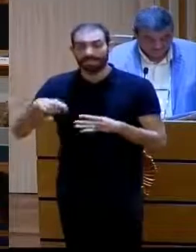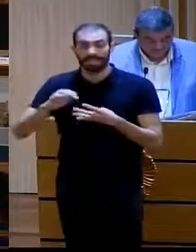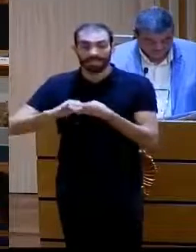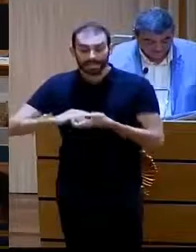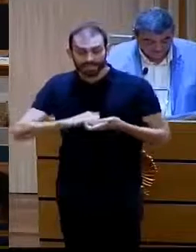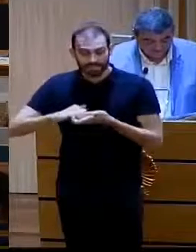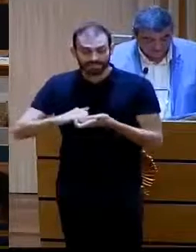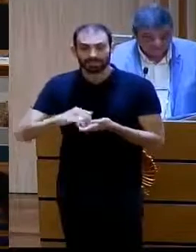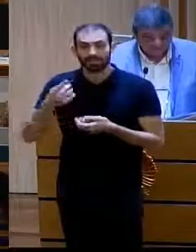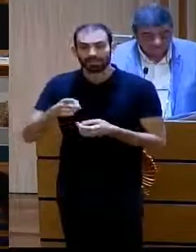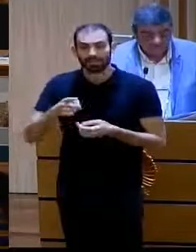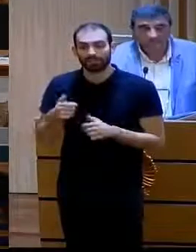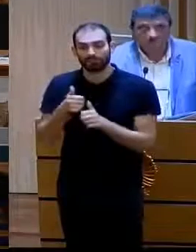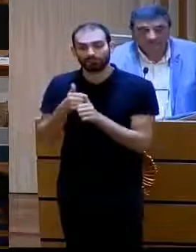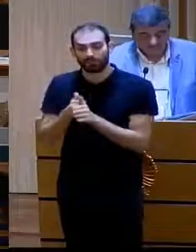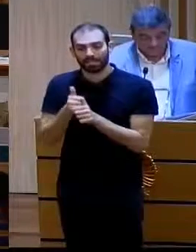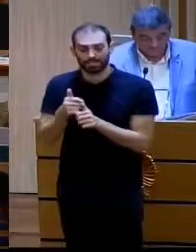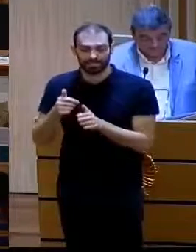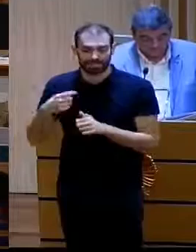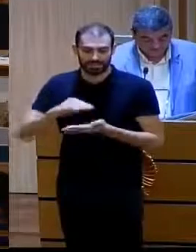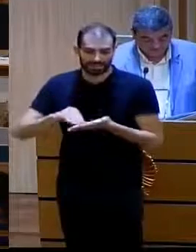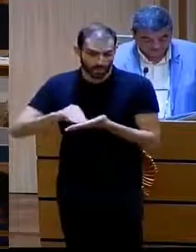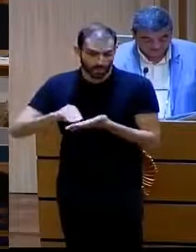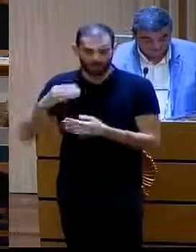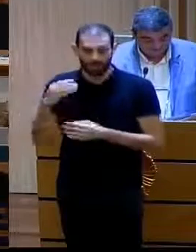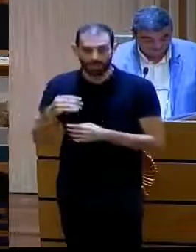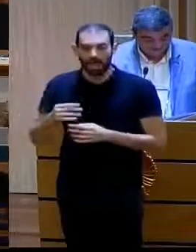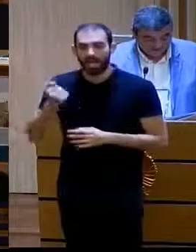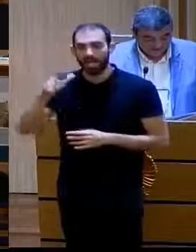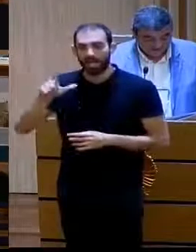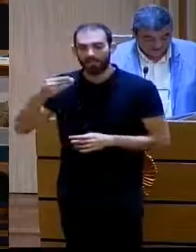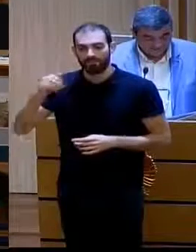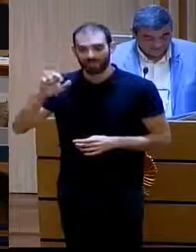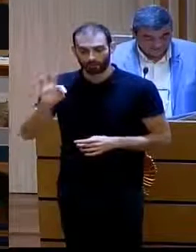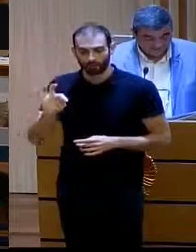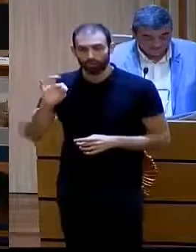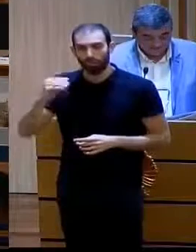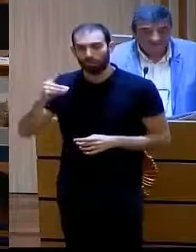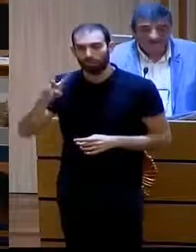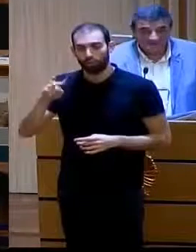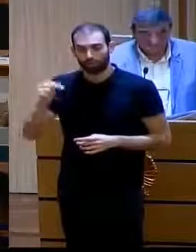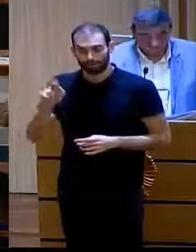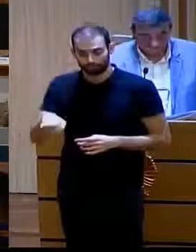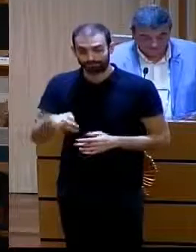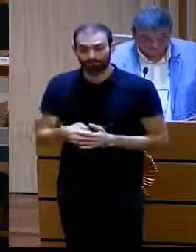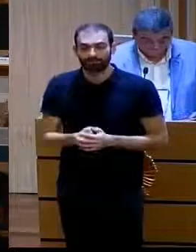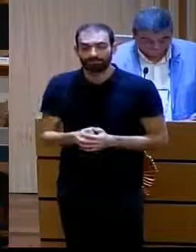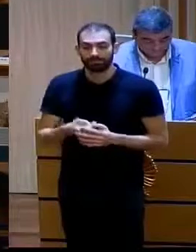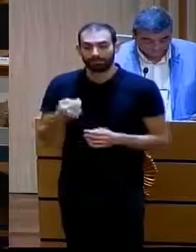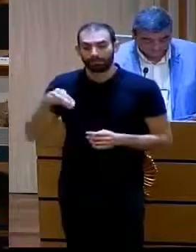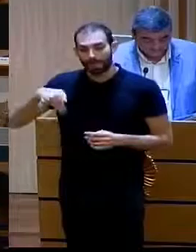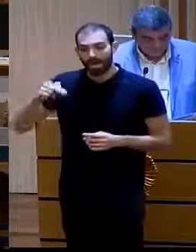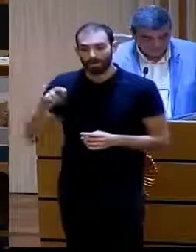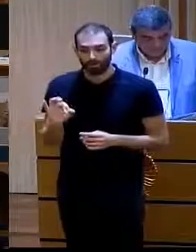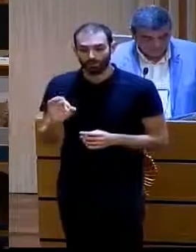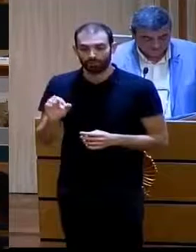vicepresidente ejecutivo de Fundación 11, Alberto Durán, Mario Puerto, vicepresidente de Plena Inclusión, Francisco Sardón, presidente